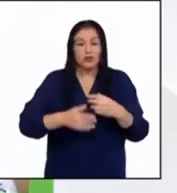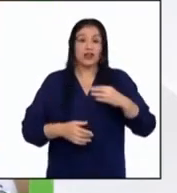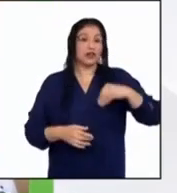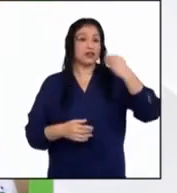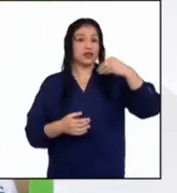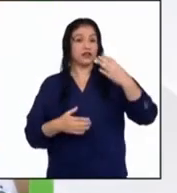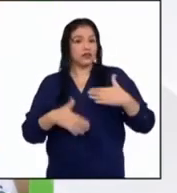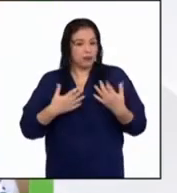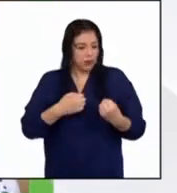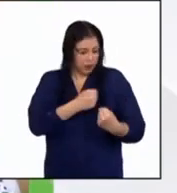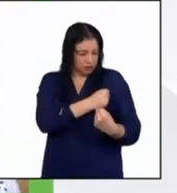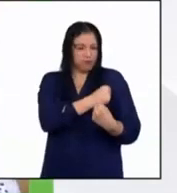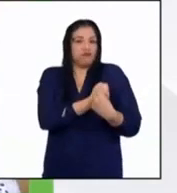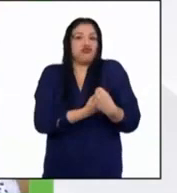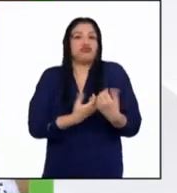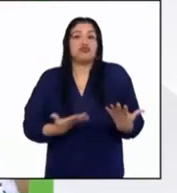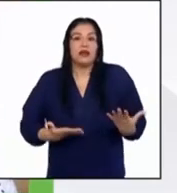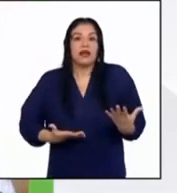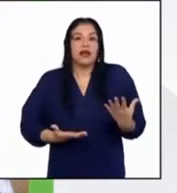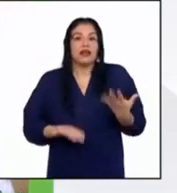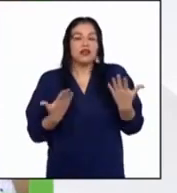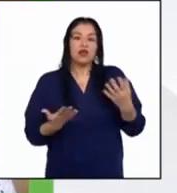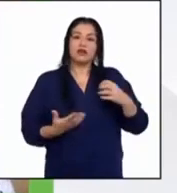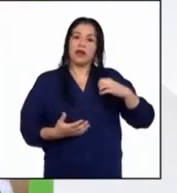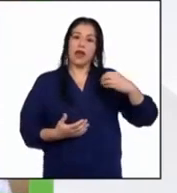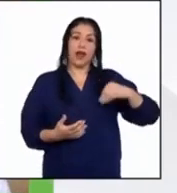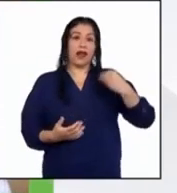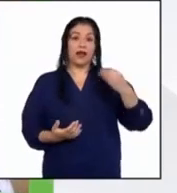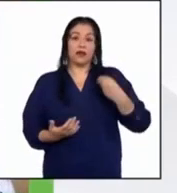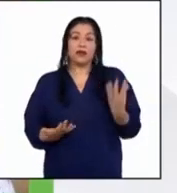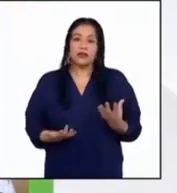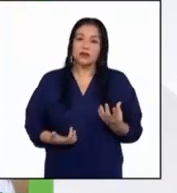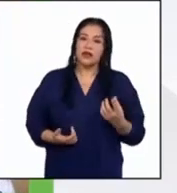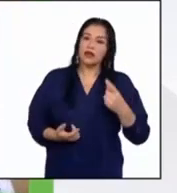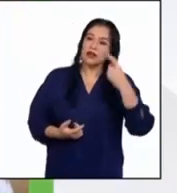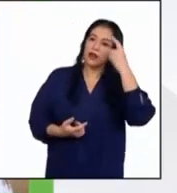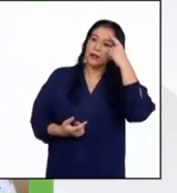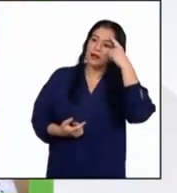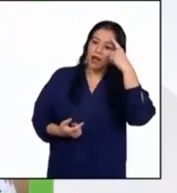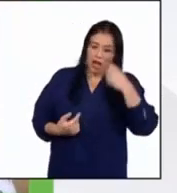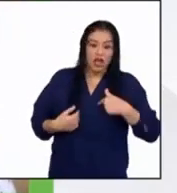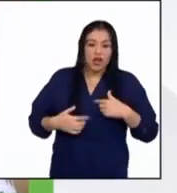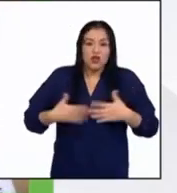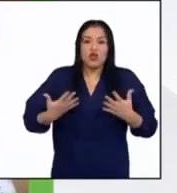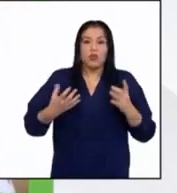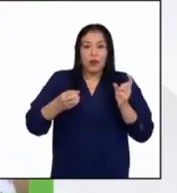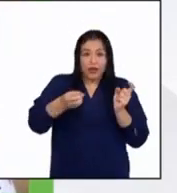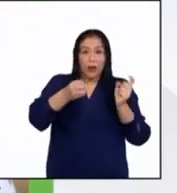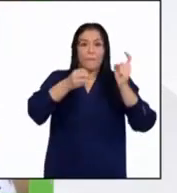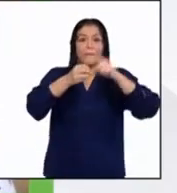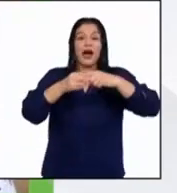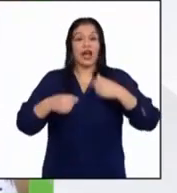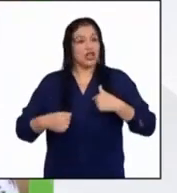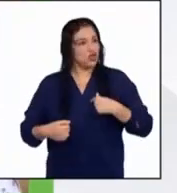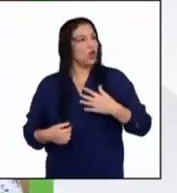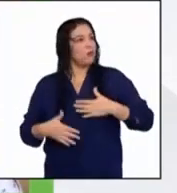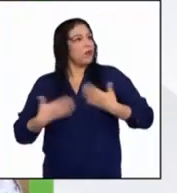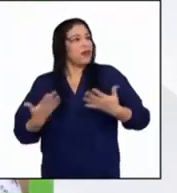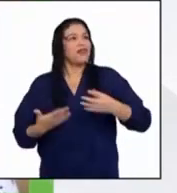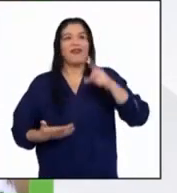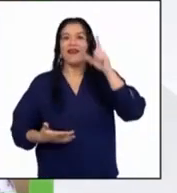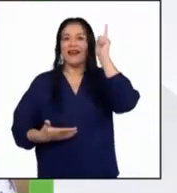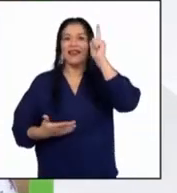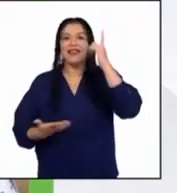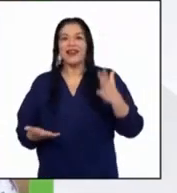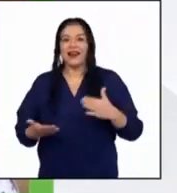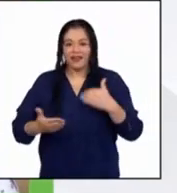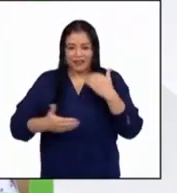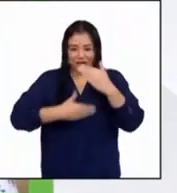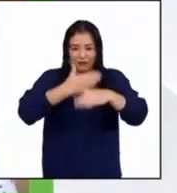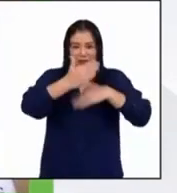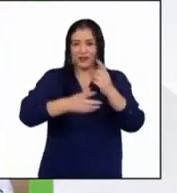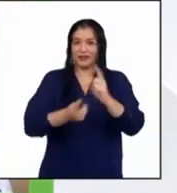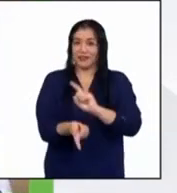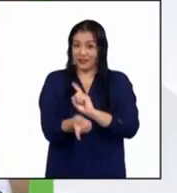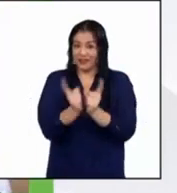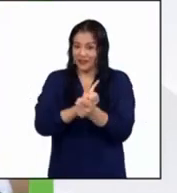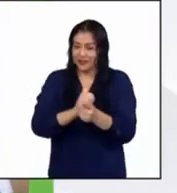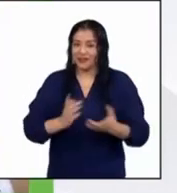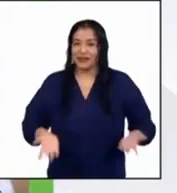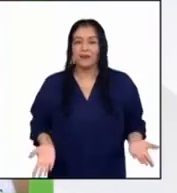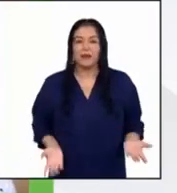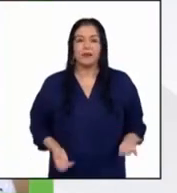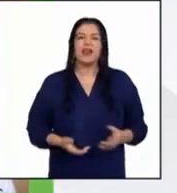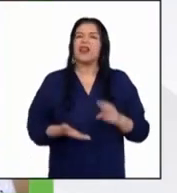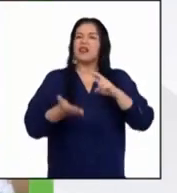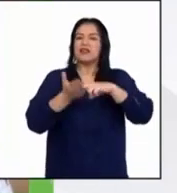empoderamiento en donde el adolescente es mucho más activo y mucho más protagónico en los procesos de cambio.